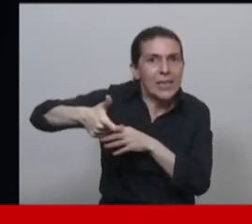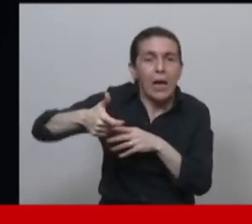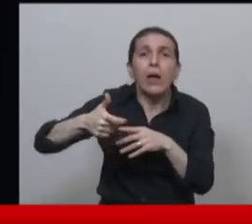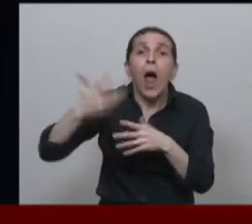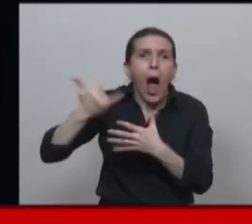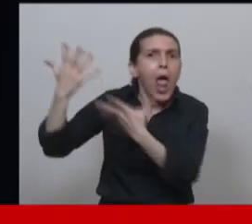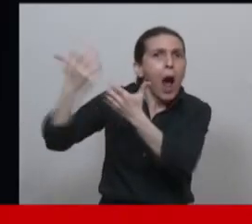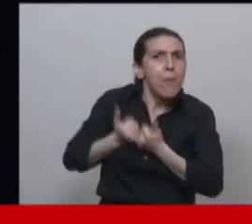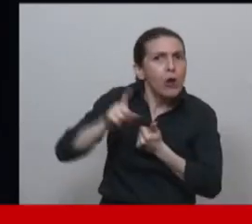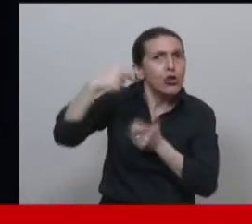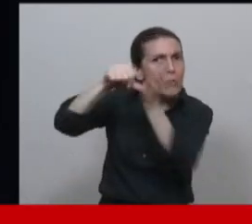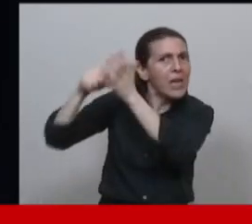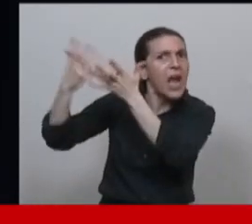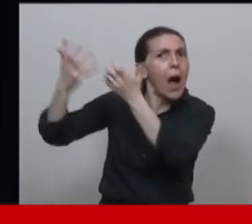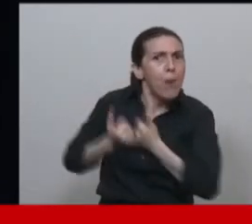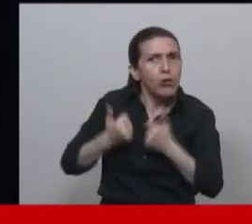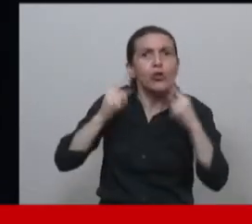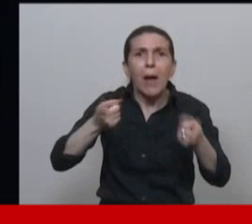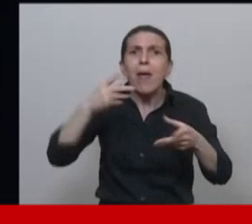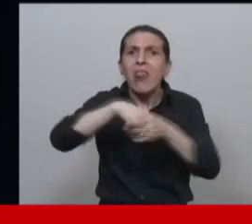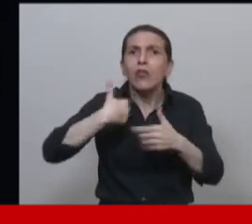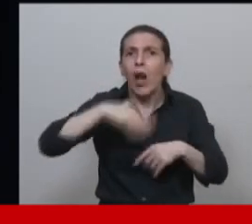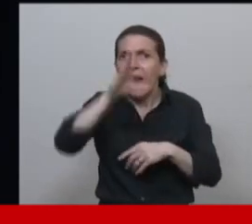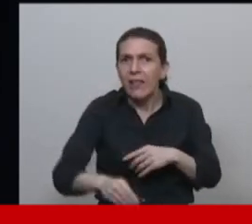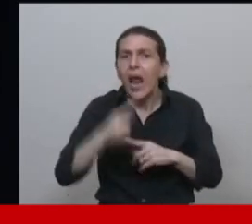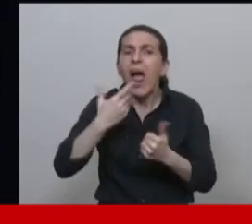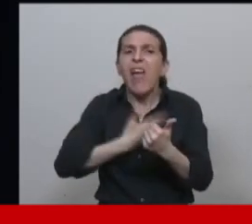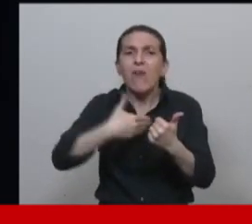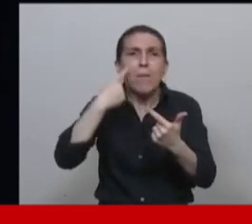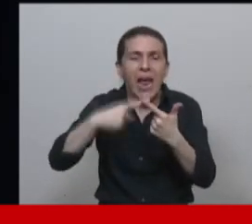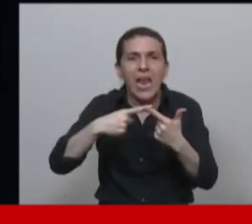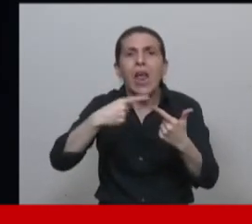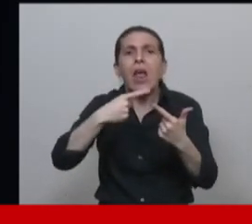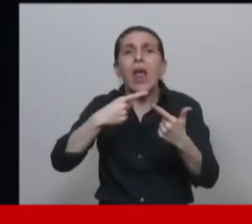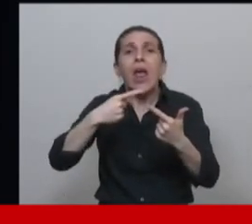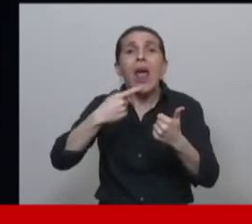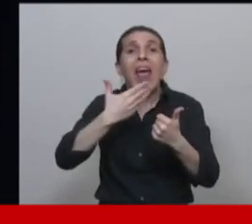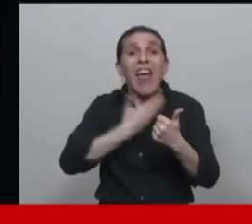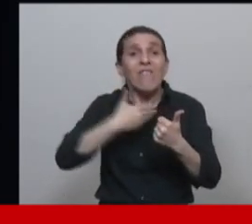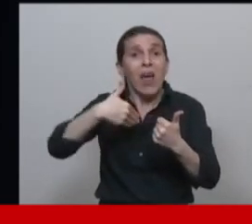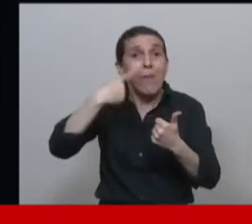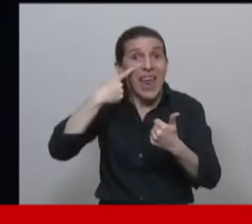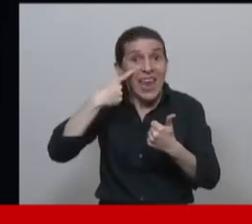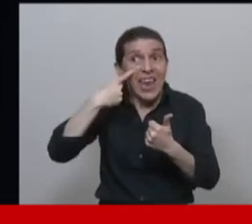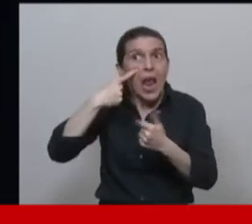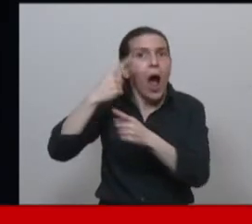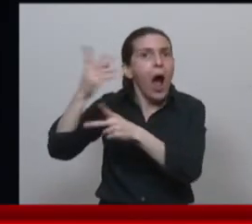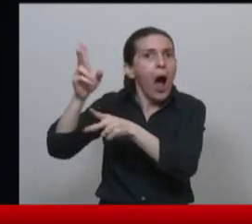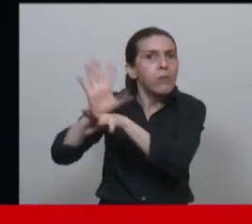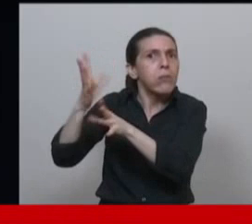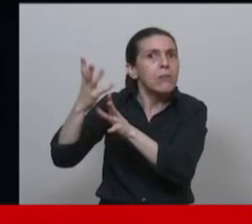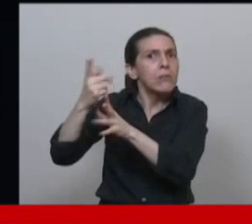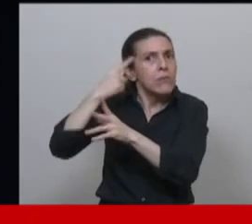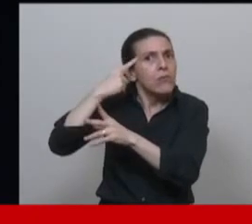apoyos internacionales y nacionales. El FMI, el Fondo Monetario Internacional, reconoció que la deuda argentina era